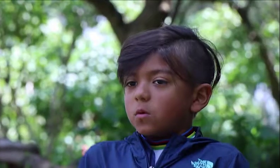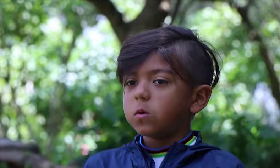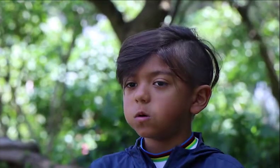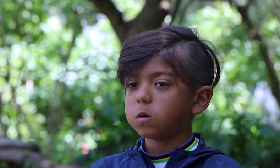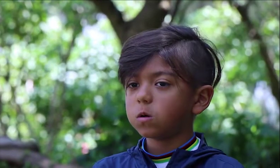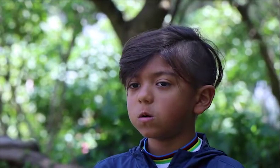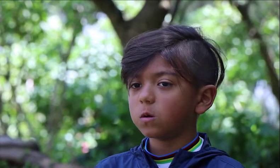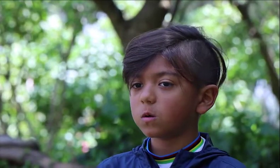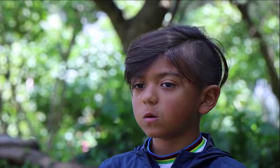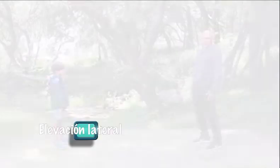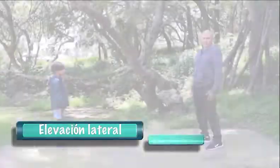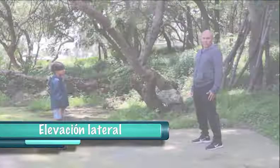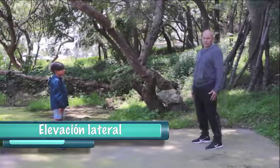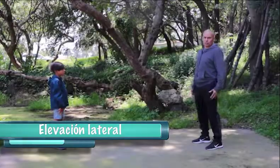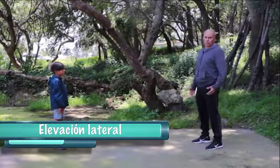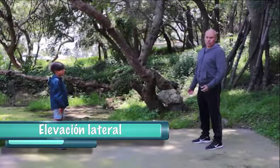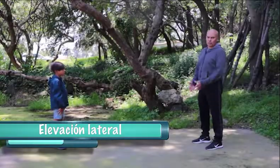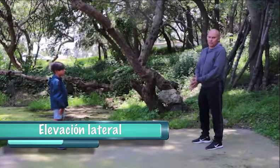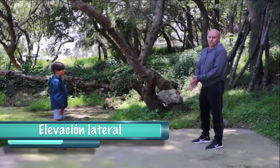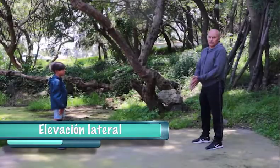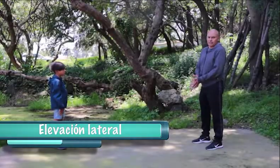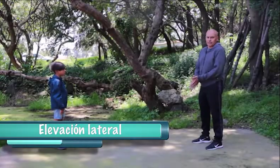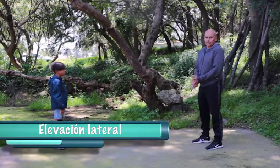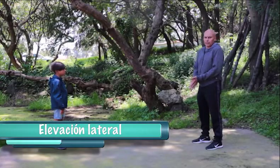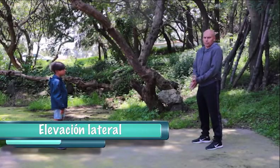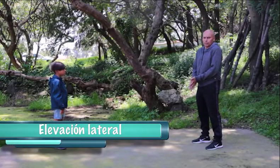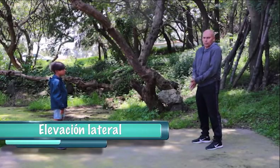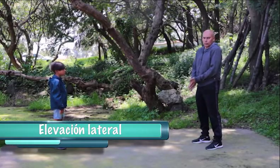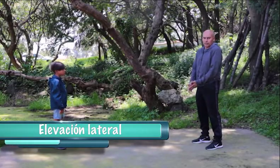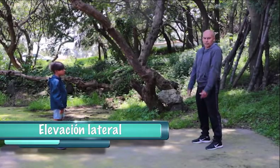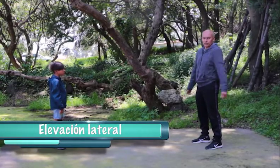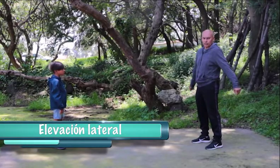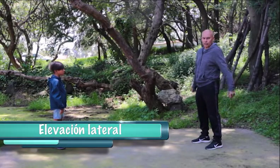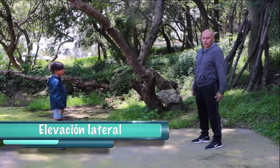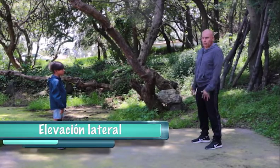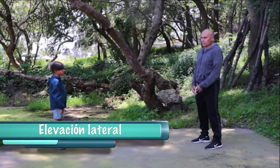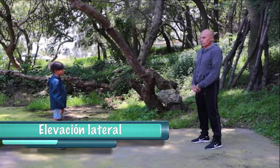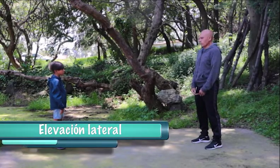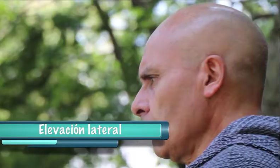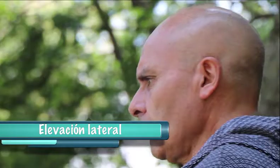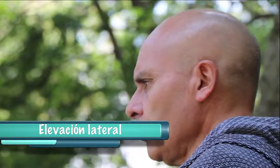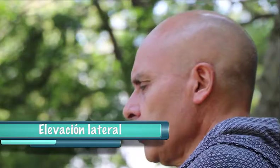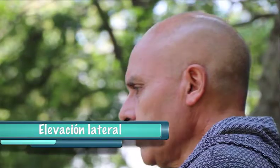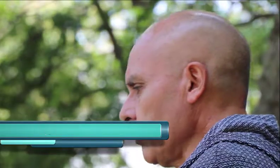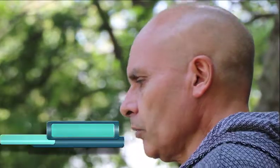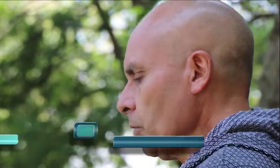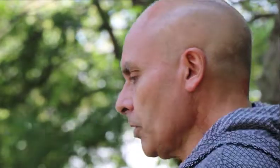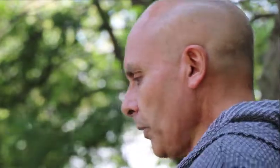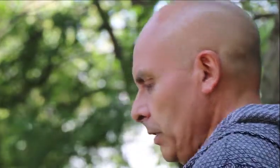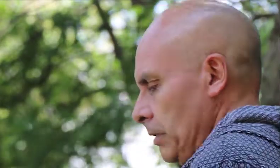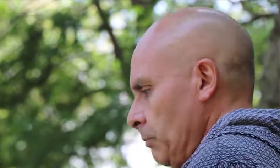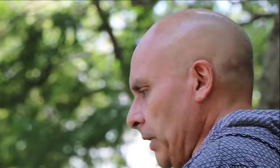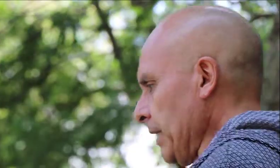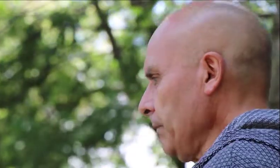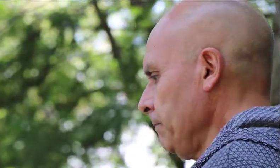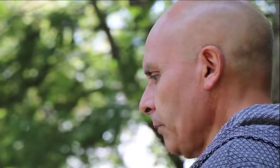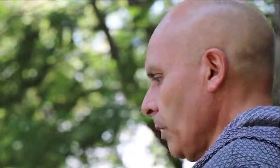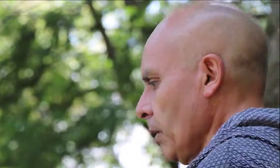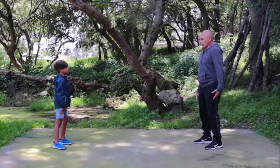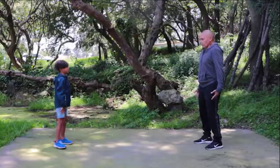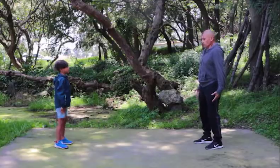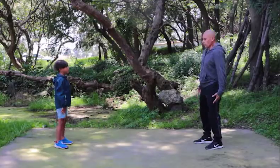respiramos, ahora en esta ocasión vamos a trabajar un poco de hombros, lo que vamos a hacer, nos vamos a